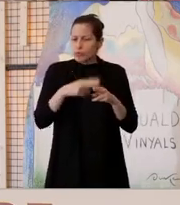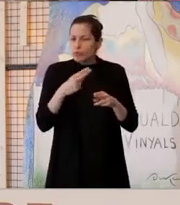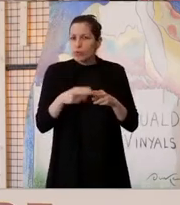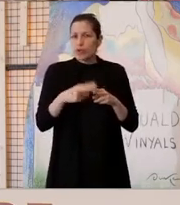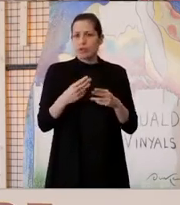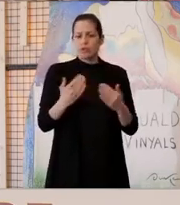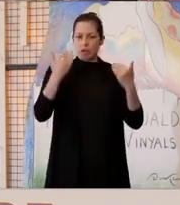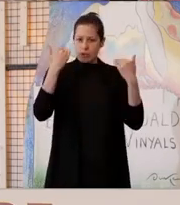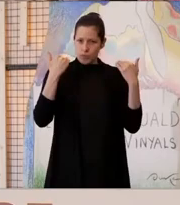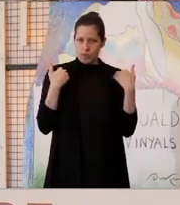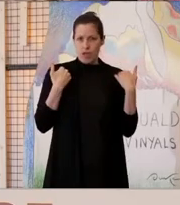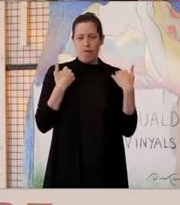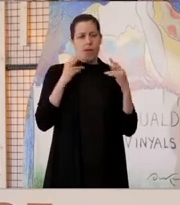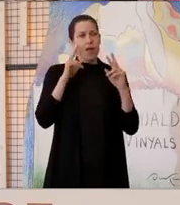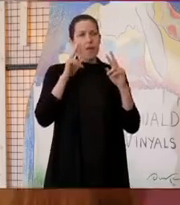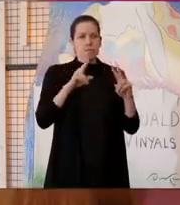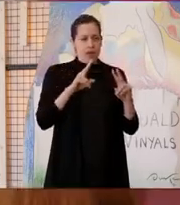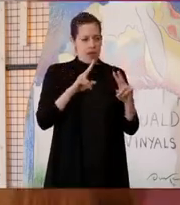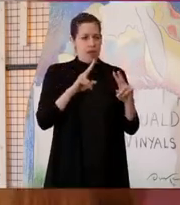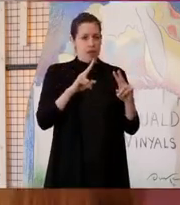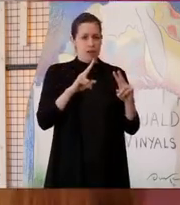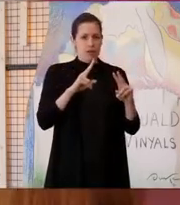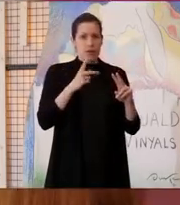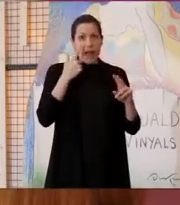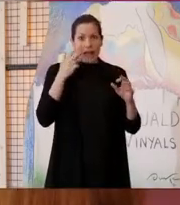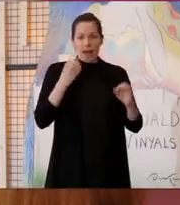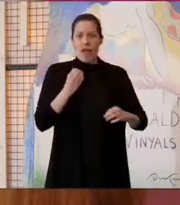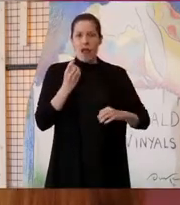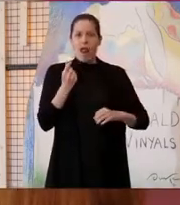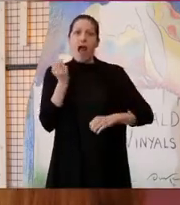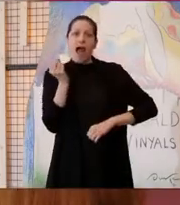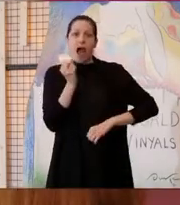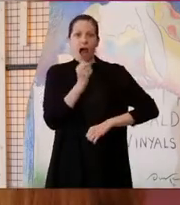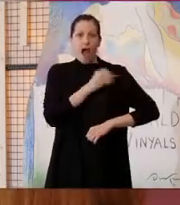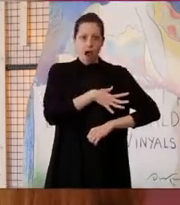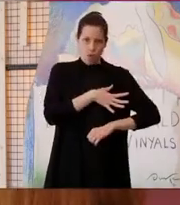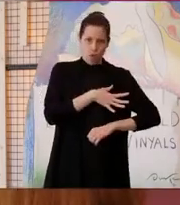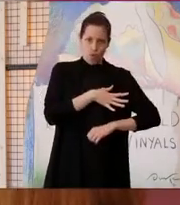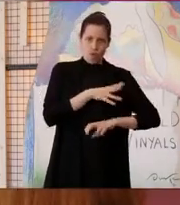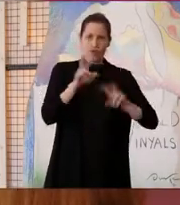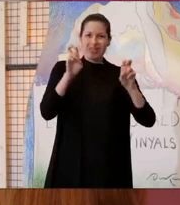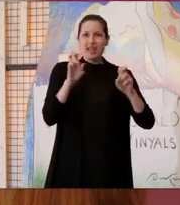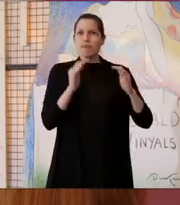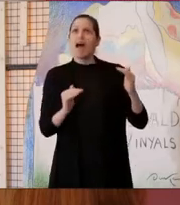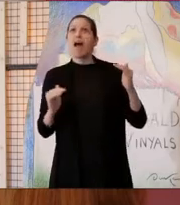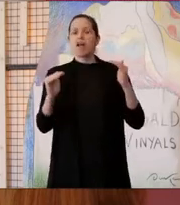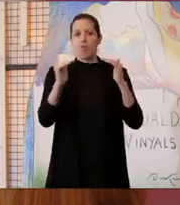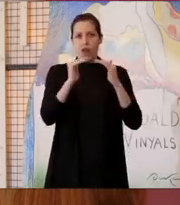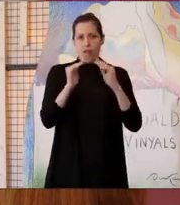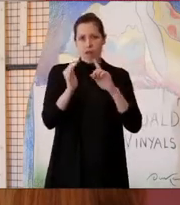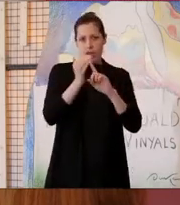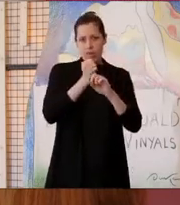invirtiendo en igualdad o sea yo no me no me va a dar tiempo en esta legislatura Pero porque ha sido realmente dramática